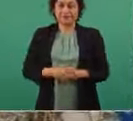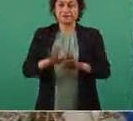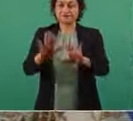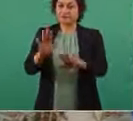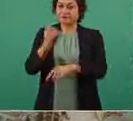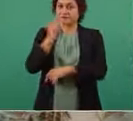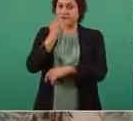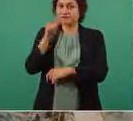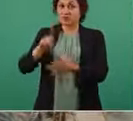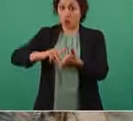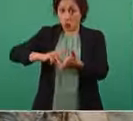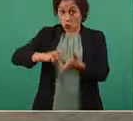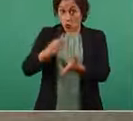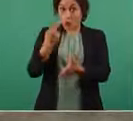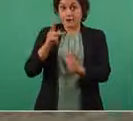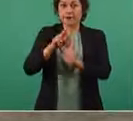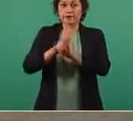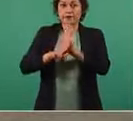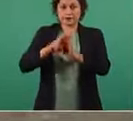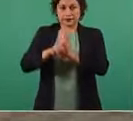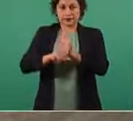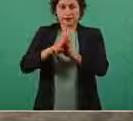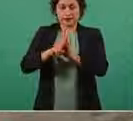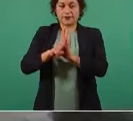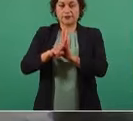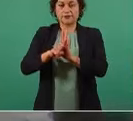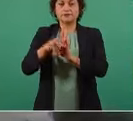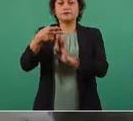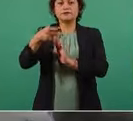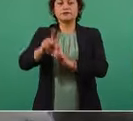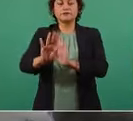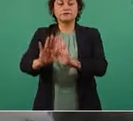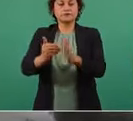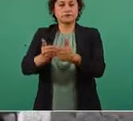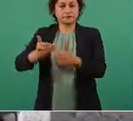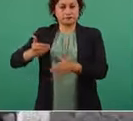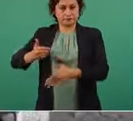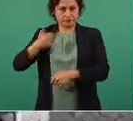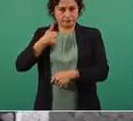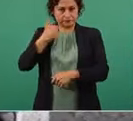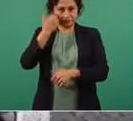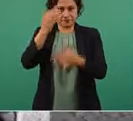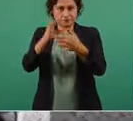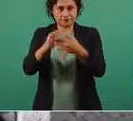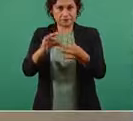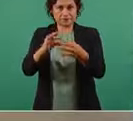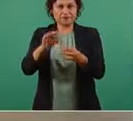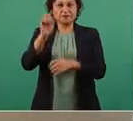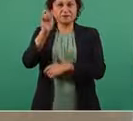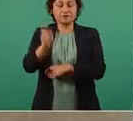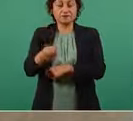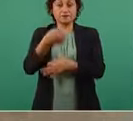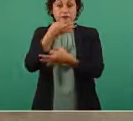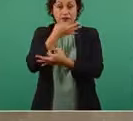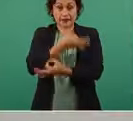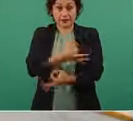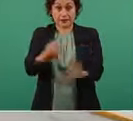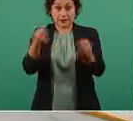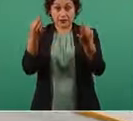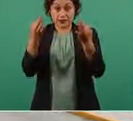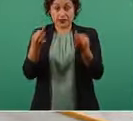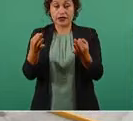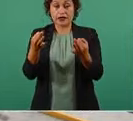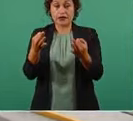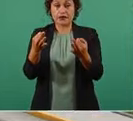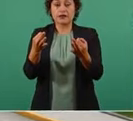vaciado de concreto en muros y losa. Y en los edificios de oficinas administrativas continúa el acabado en muros interiores y exteriores. En